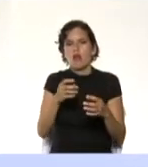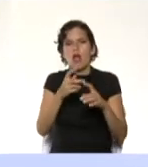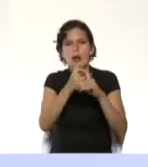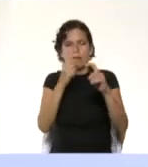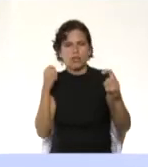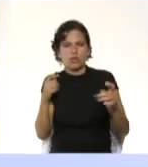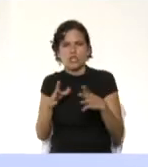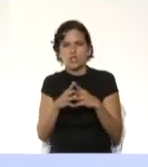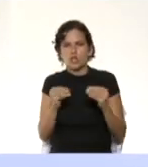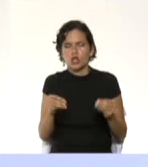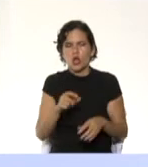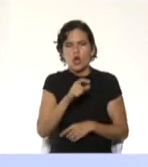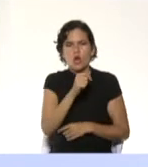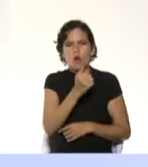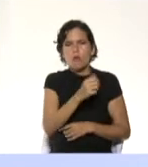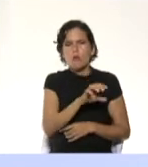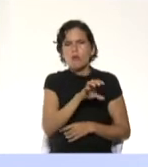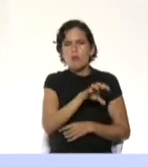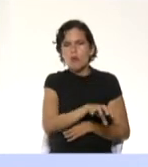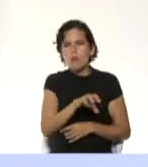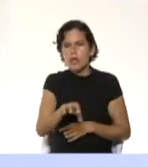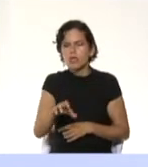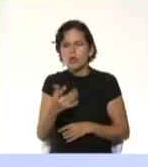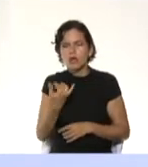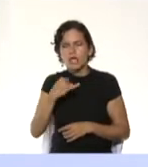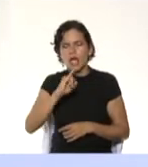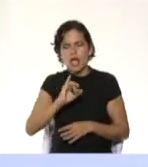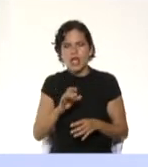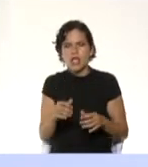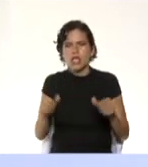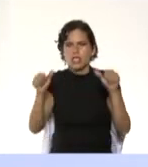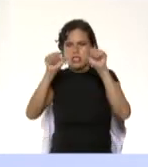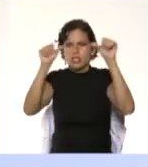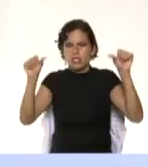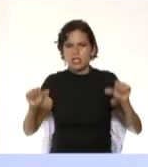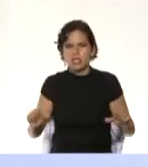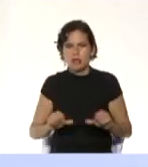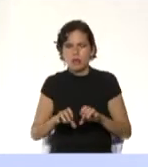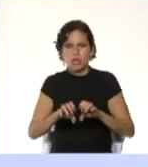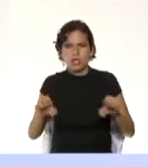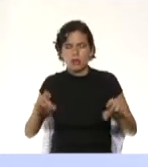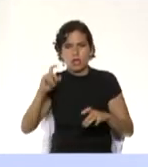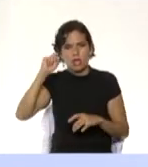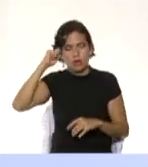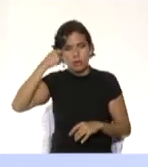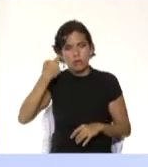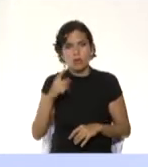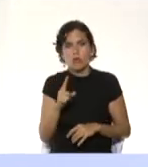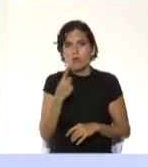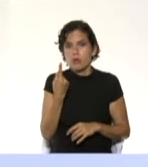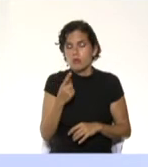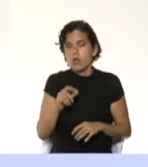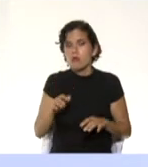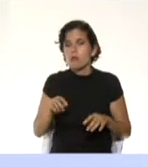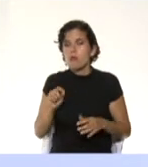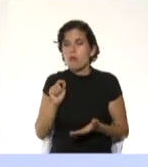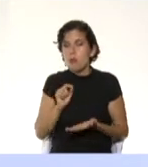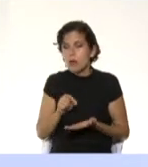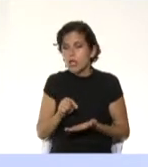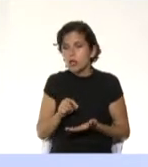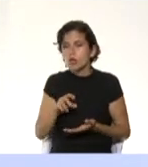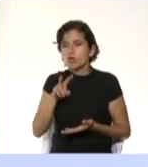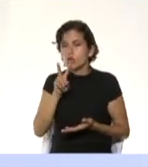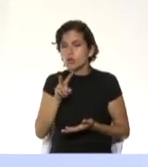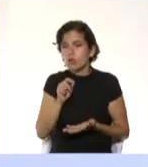de los momentos que tenemos en el sistema educativo. Recordemos que tenemos un primer momento, un segundo momento y un